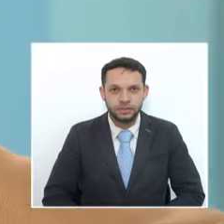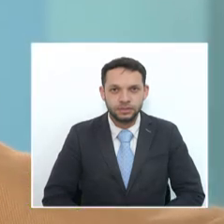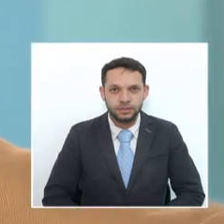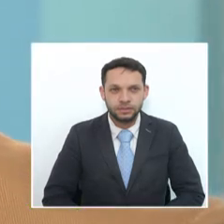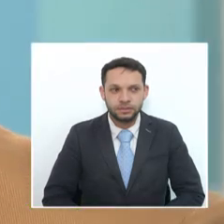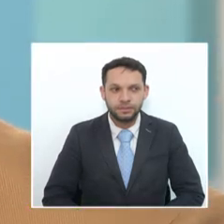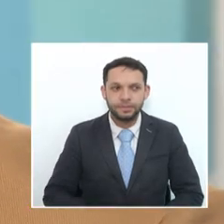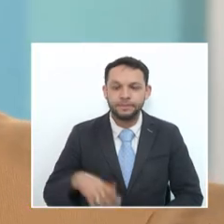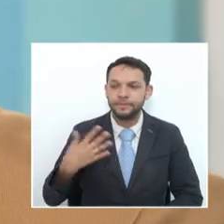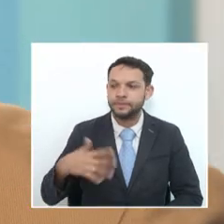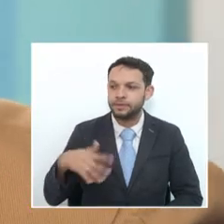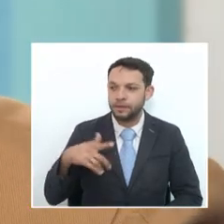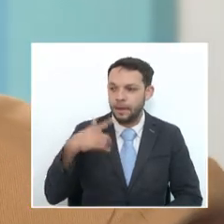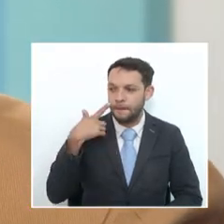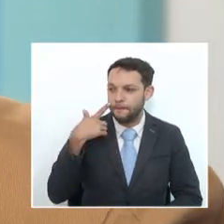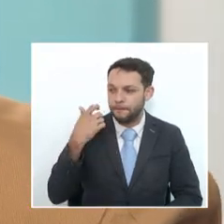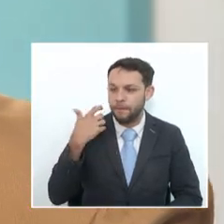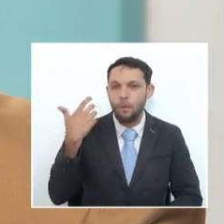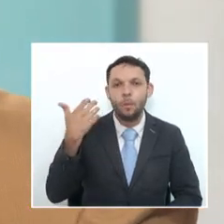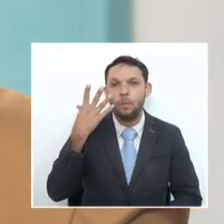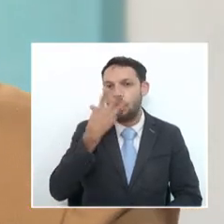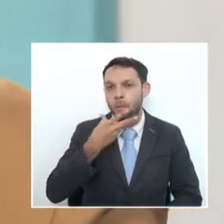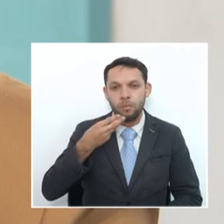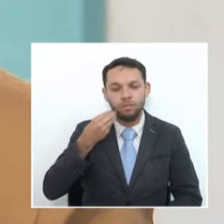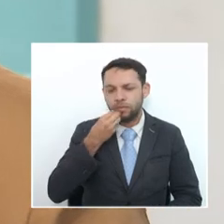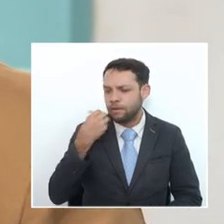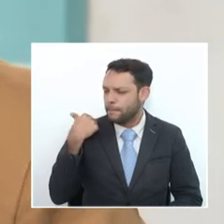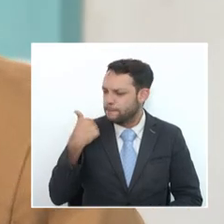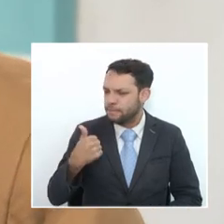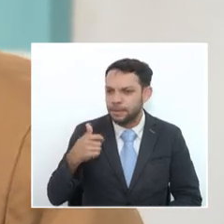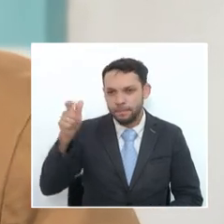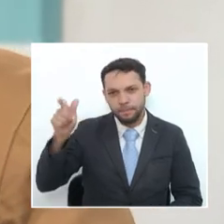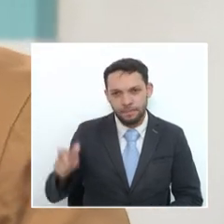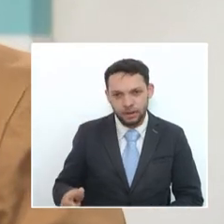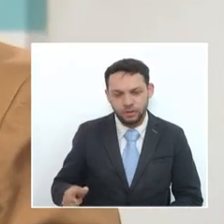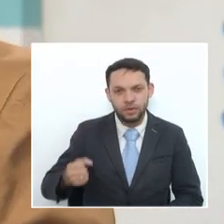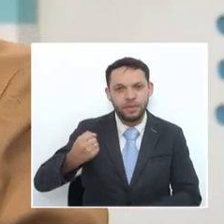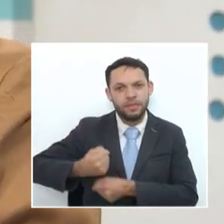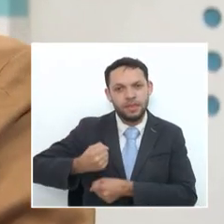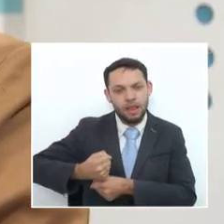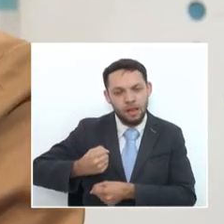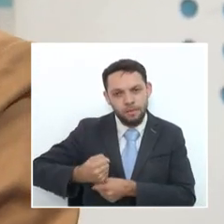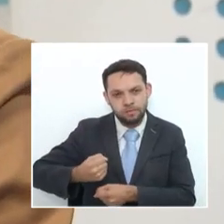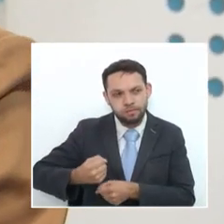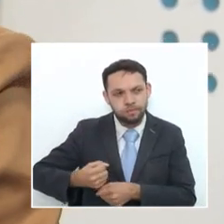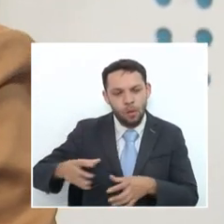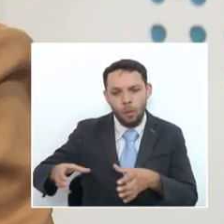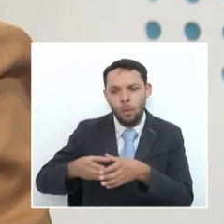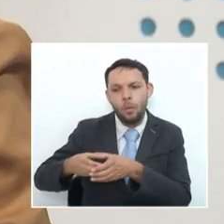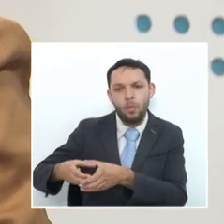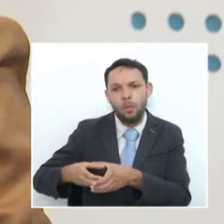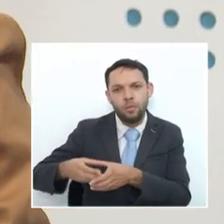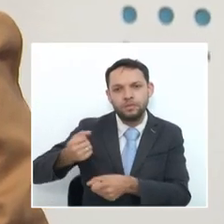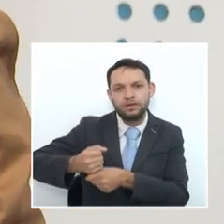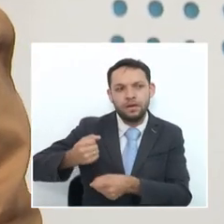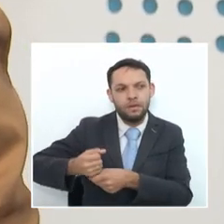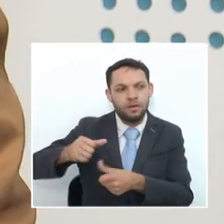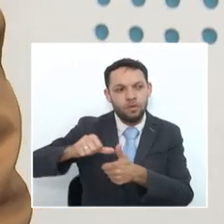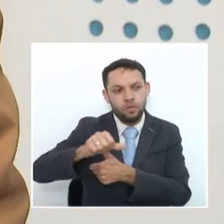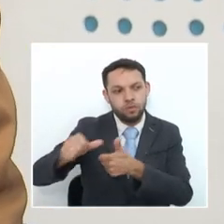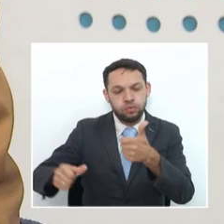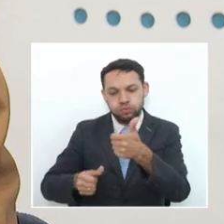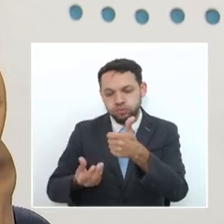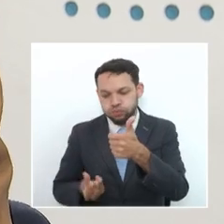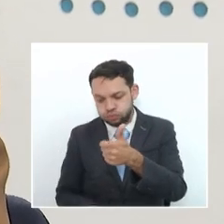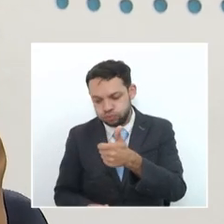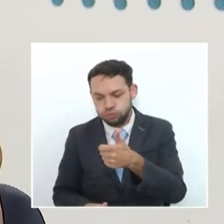Qué bueno, qué bonito resaltar la labor de esas personas que tras bambalinas, digamos, hacen una labor muy importante. Sí, la